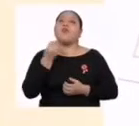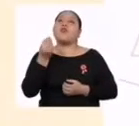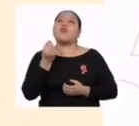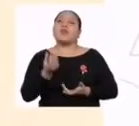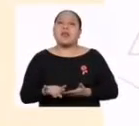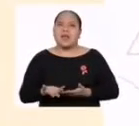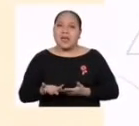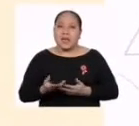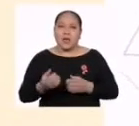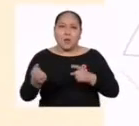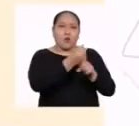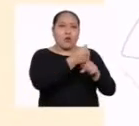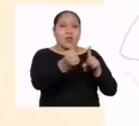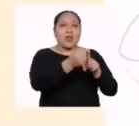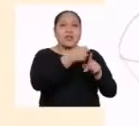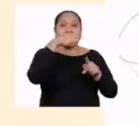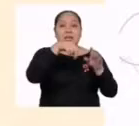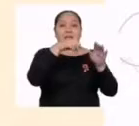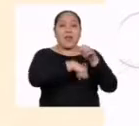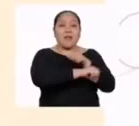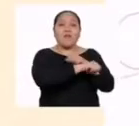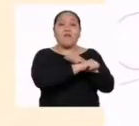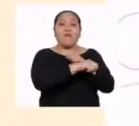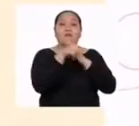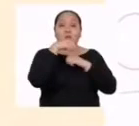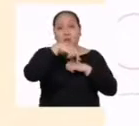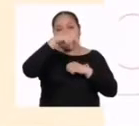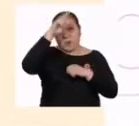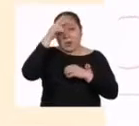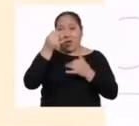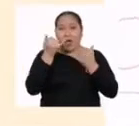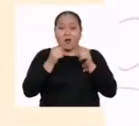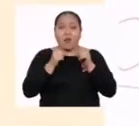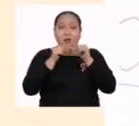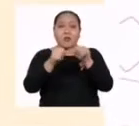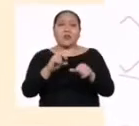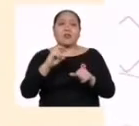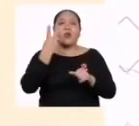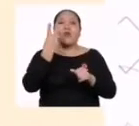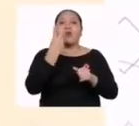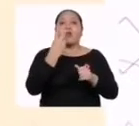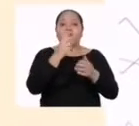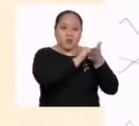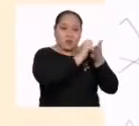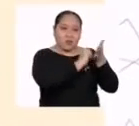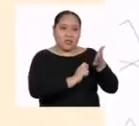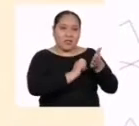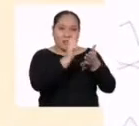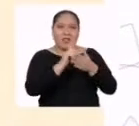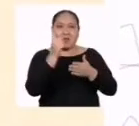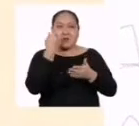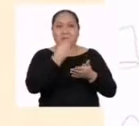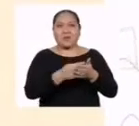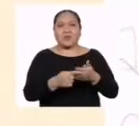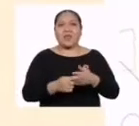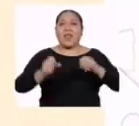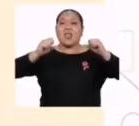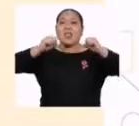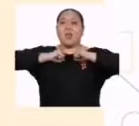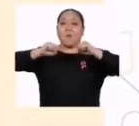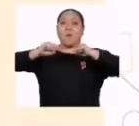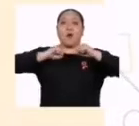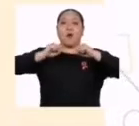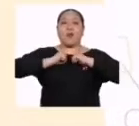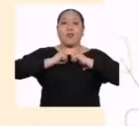en el fútbol peruano. Hoy vamos a continuar con el segundo texto de la primera semana titulado Deporte,